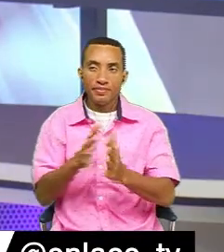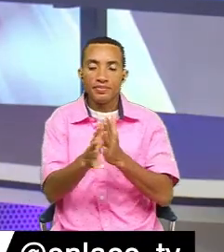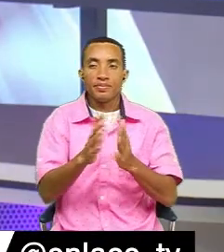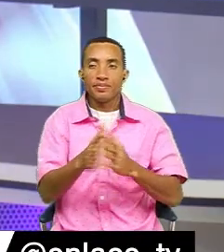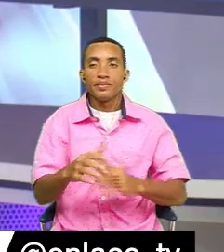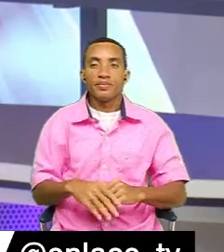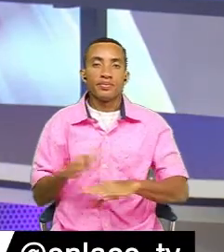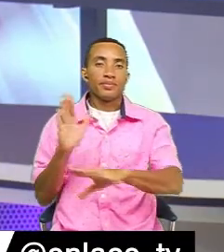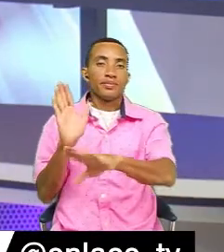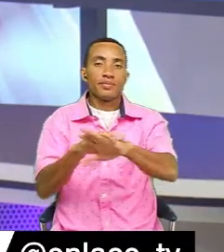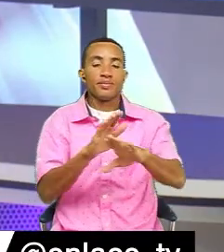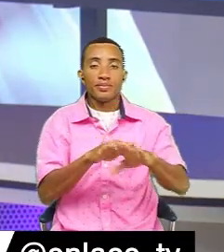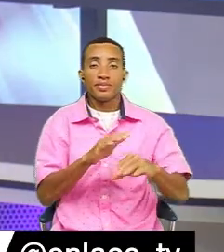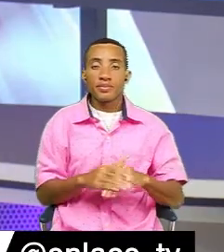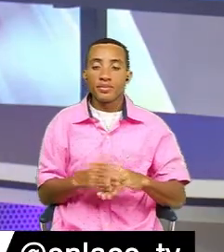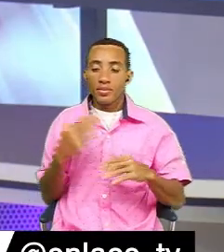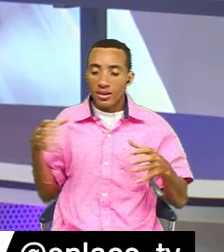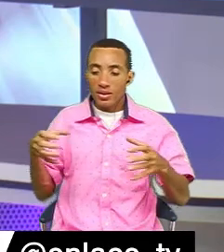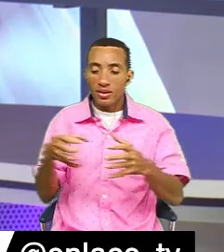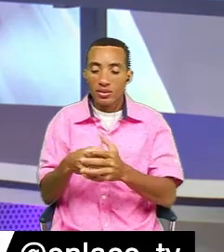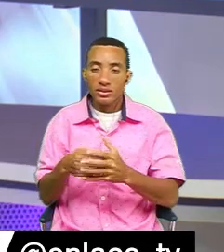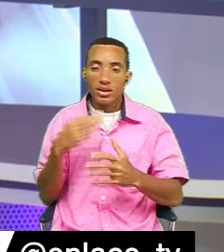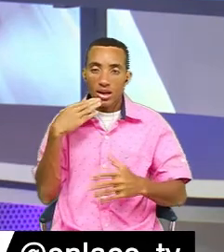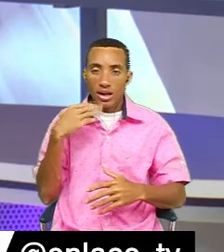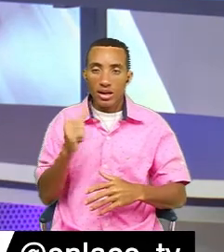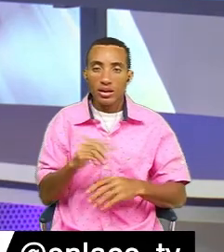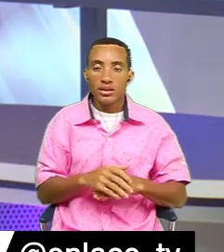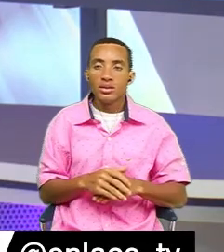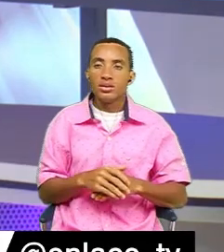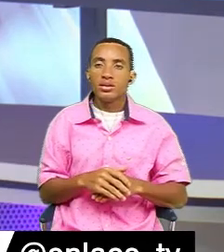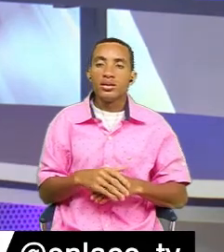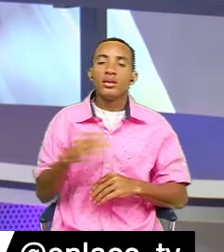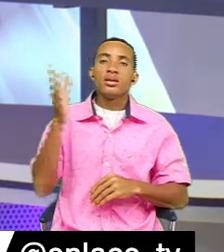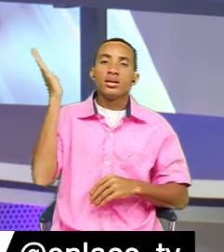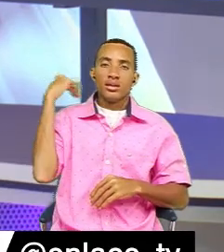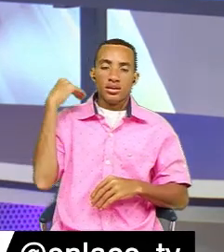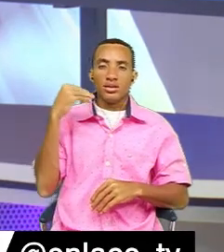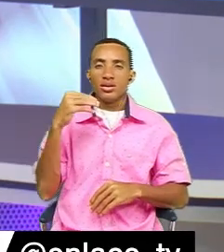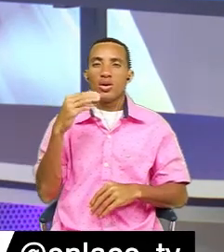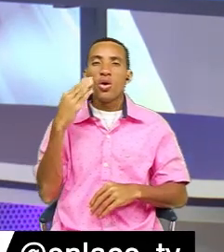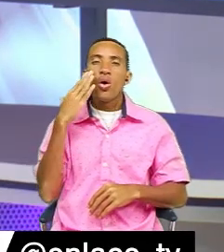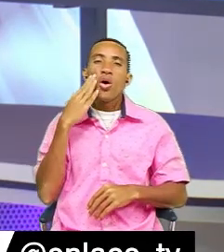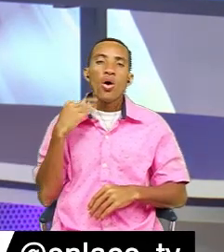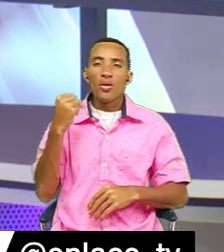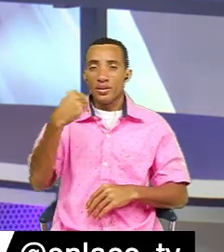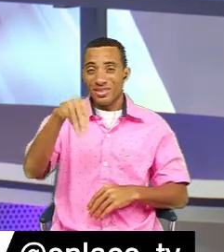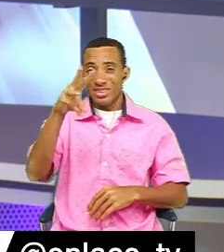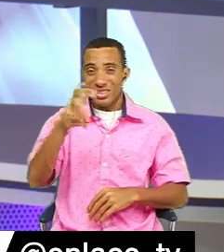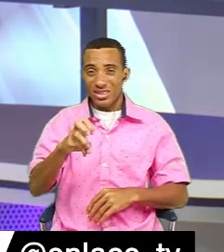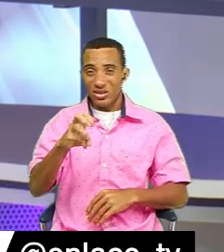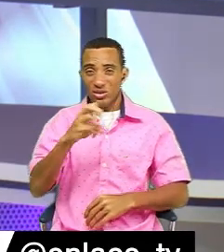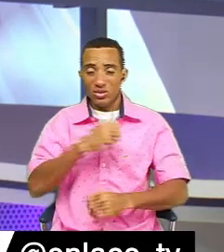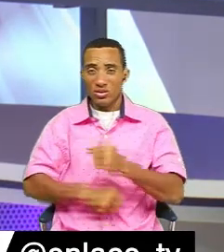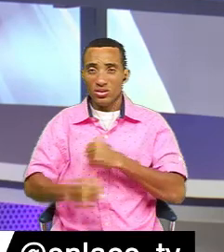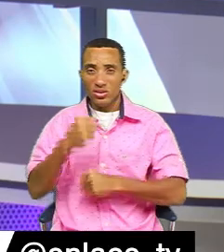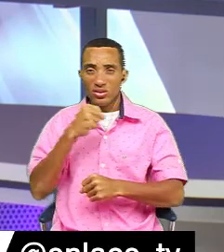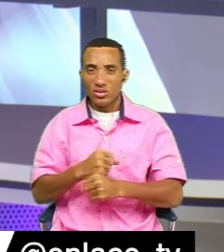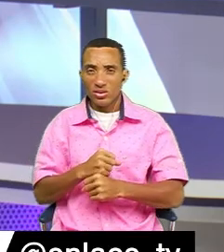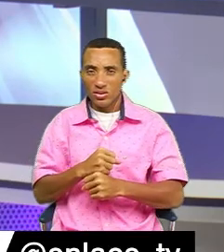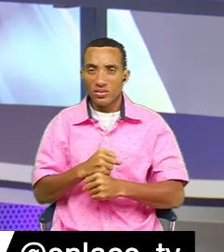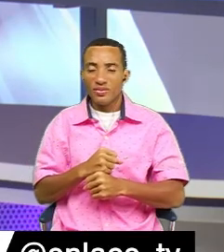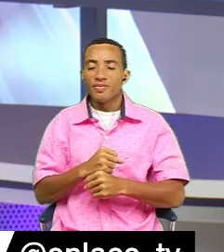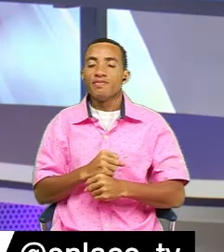la Organización Femenina Popular rechazó el asesinato de una joven de 18 años de edad en hechos ocurridos el 1 de noviembre. La policía dio a conocer